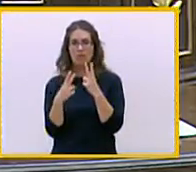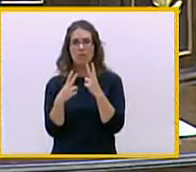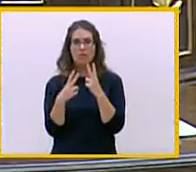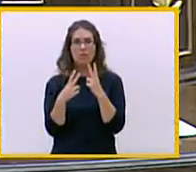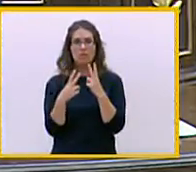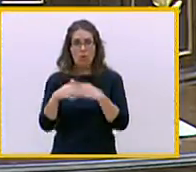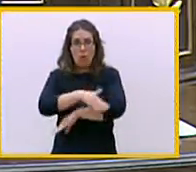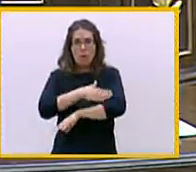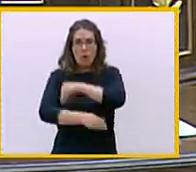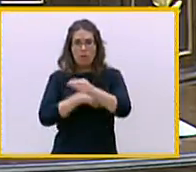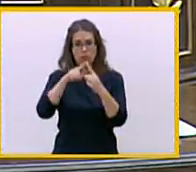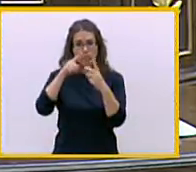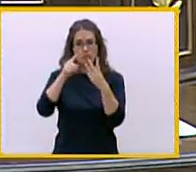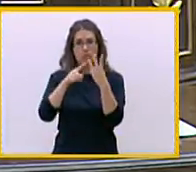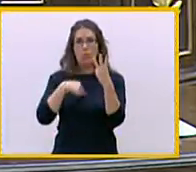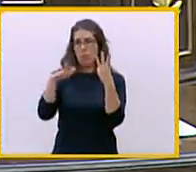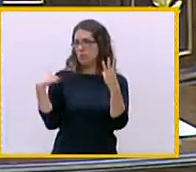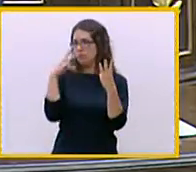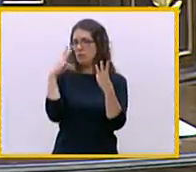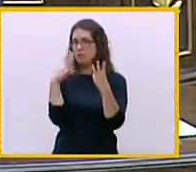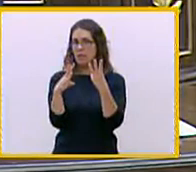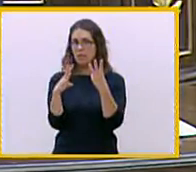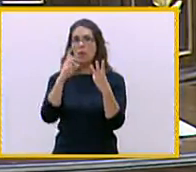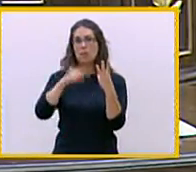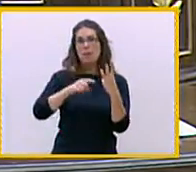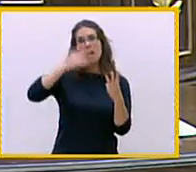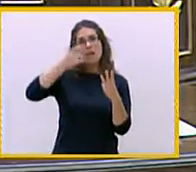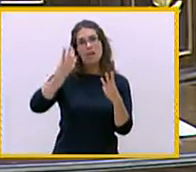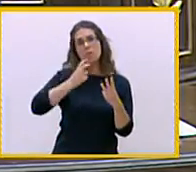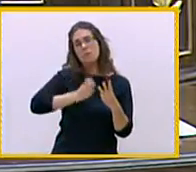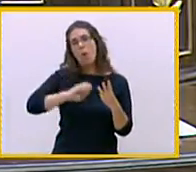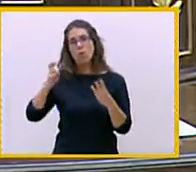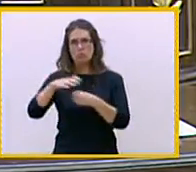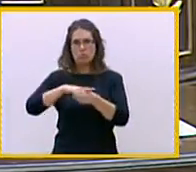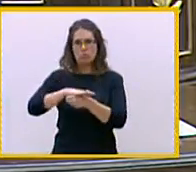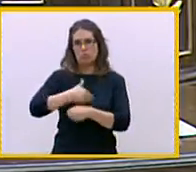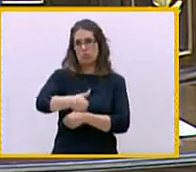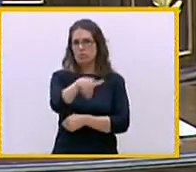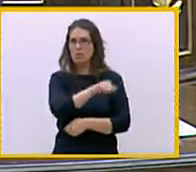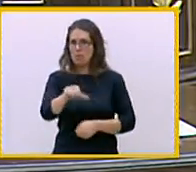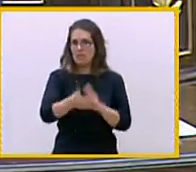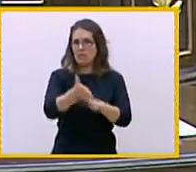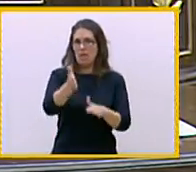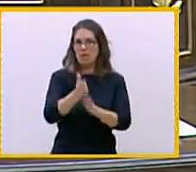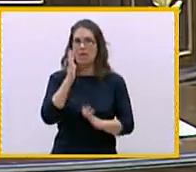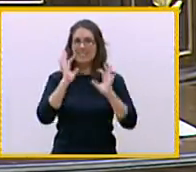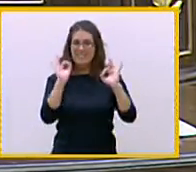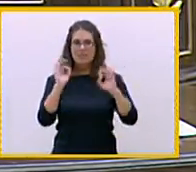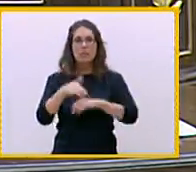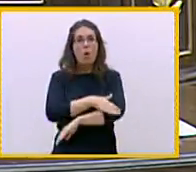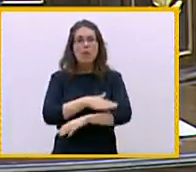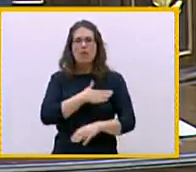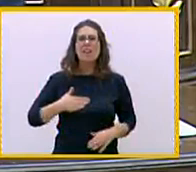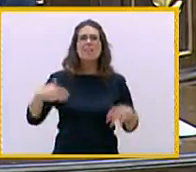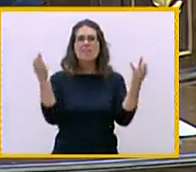ámbitos y algunas de las iniciativas que en cada uno de ellos va a adoptar en las próximas semanas. En concreto, señorías, el Gobierno se propone culminar su